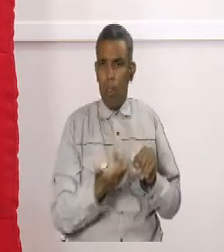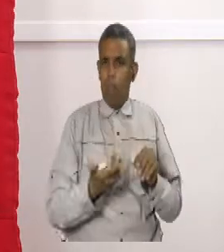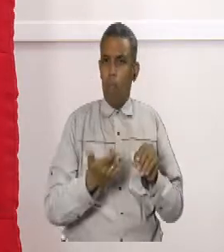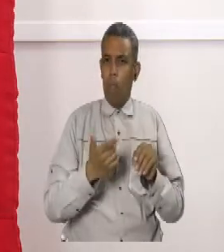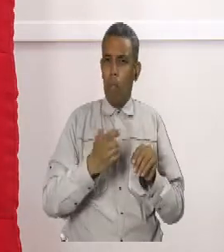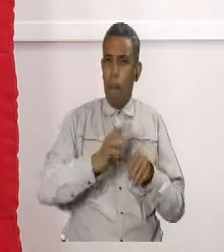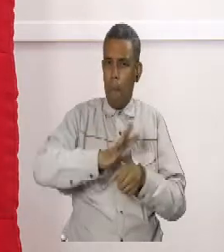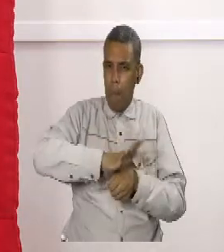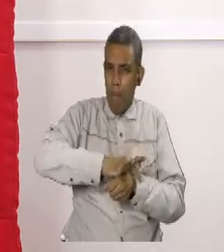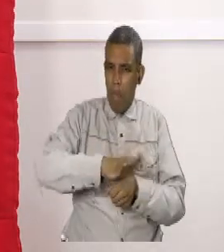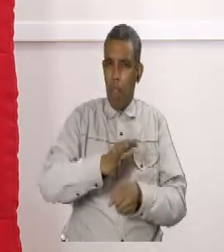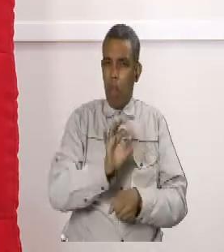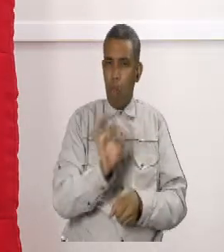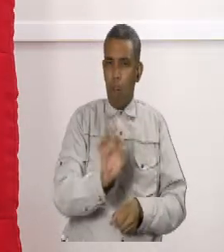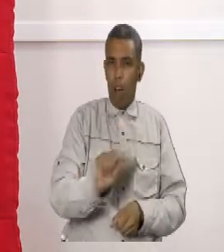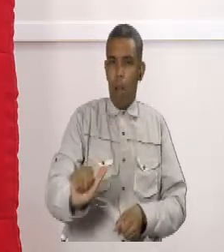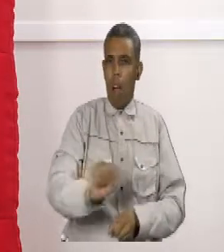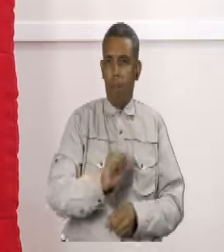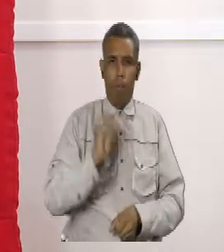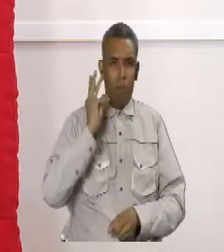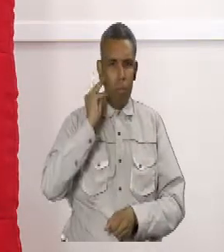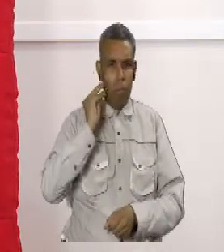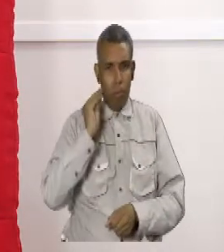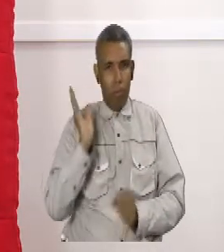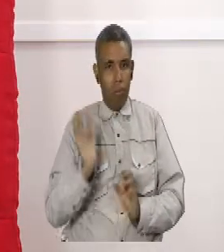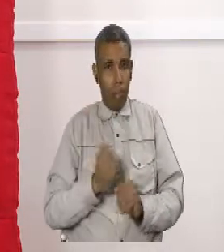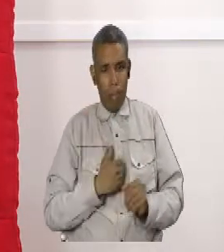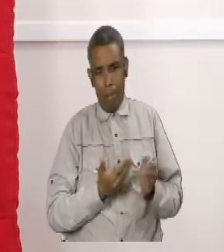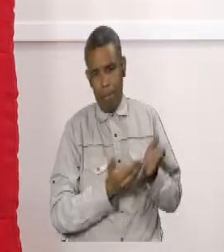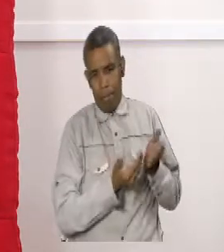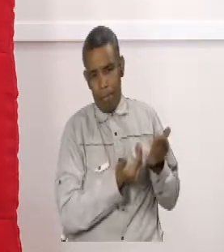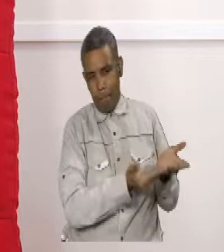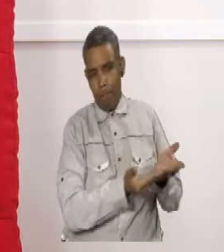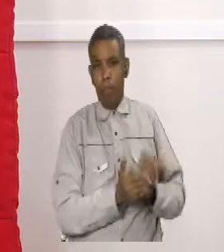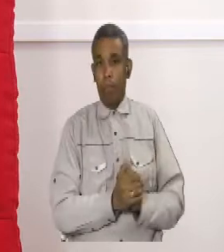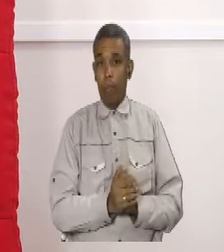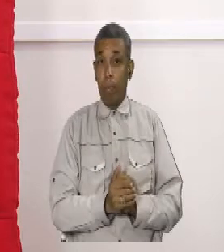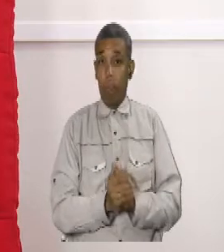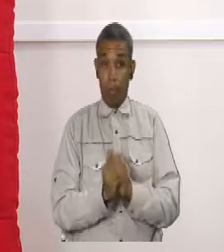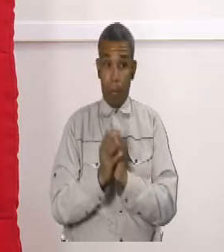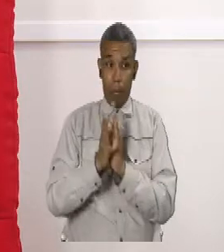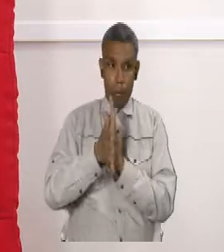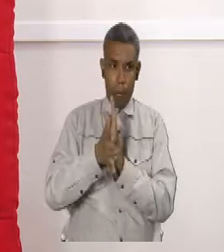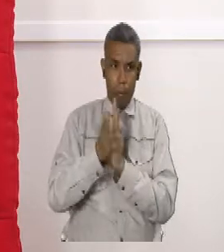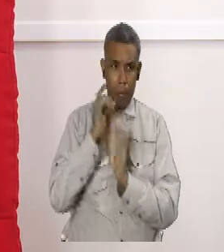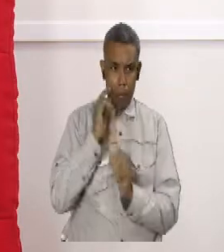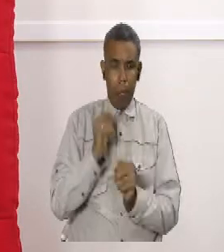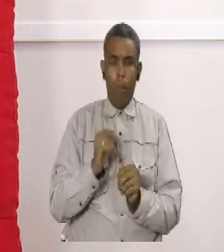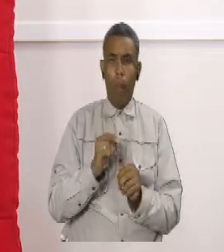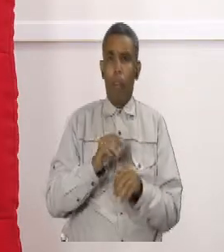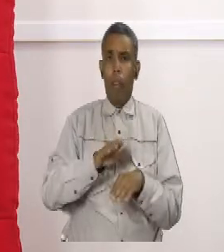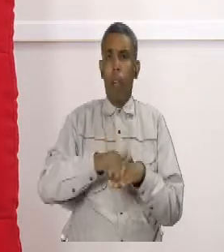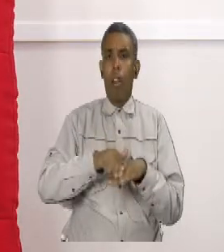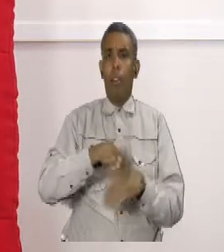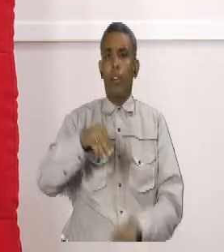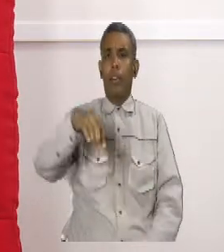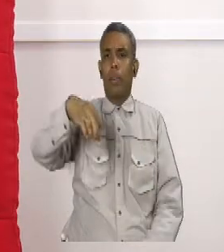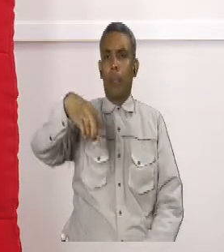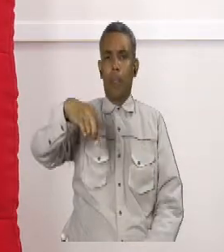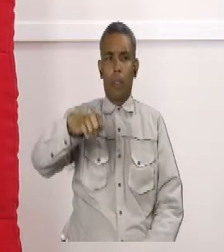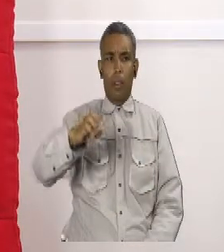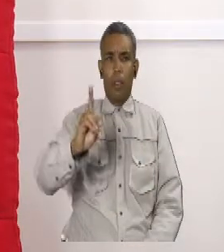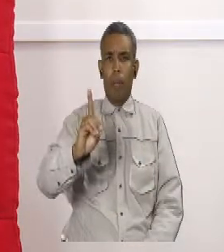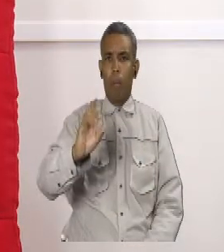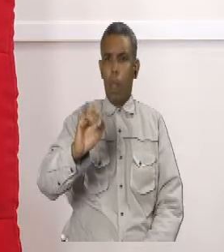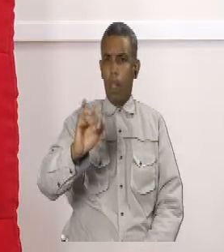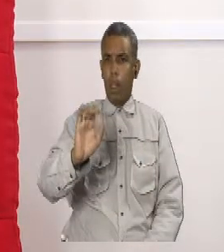a propósito de salud una entidad muy recomendada que se llama Pedicentro. Ustedes pueden ubicar ahí la dirección,